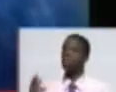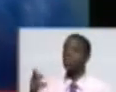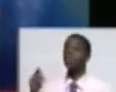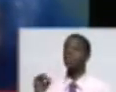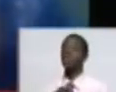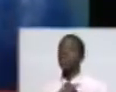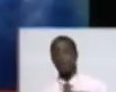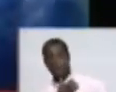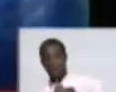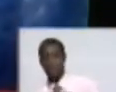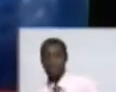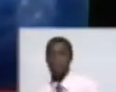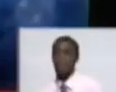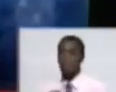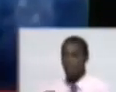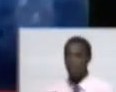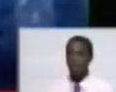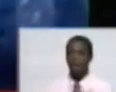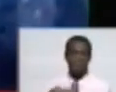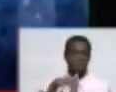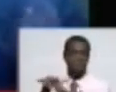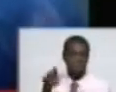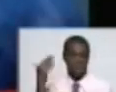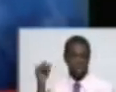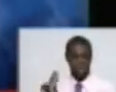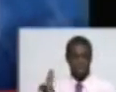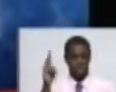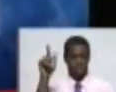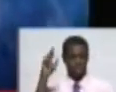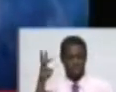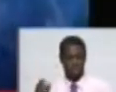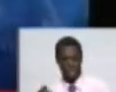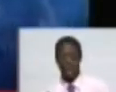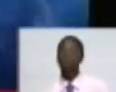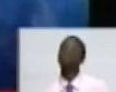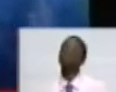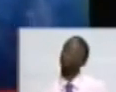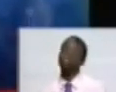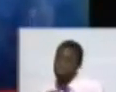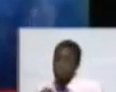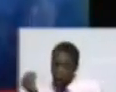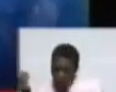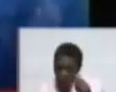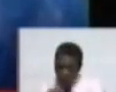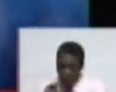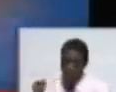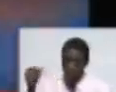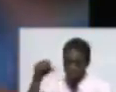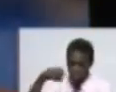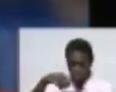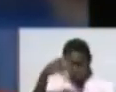niño para allá, para donde hubo la bomba, el desastre en Urbina. Y lo pusieron a hacer